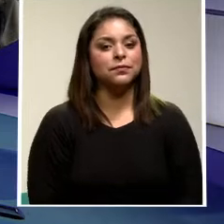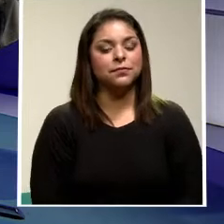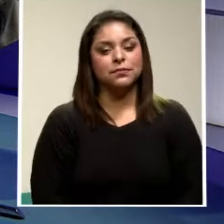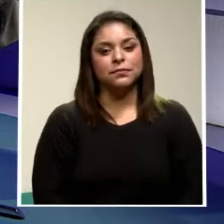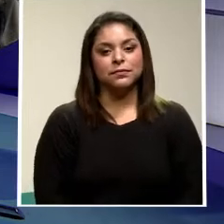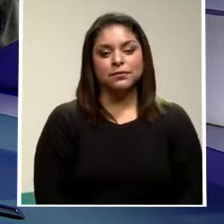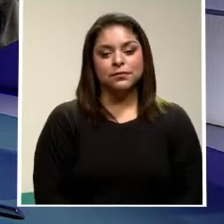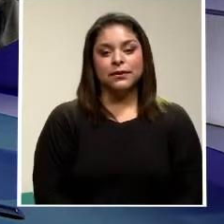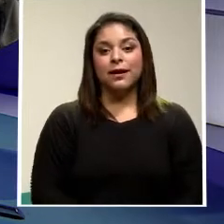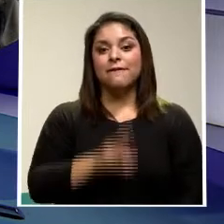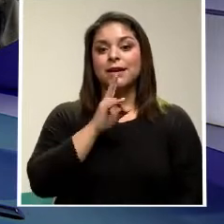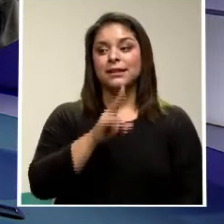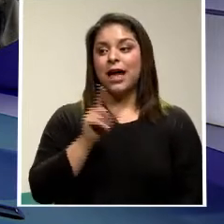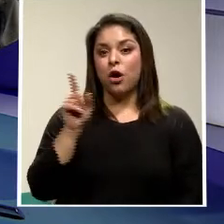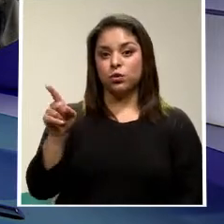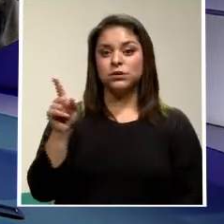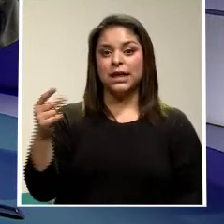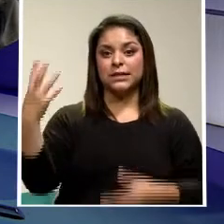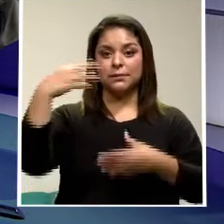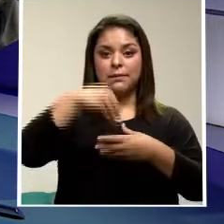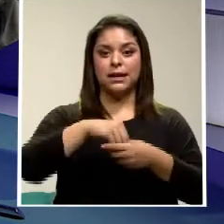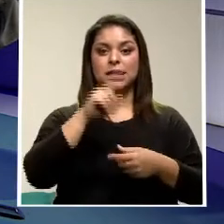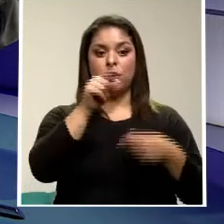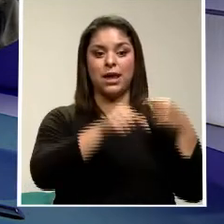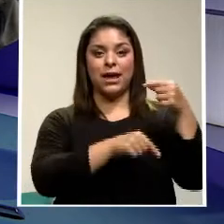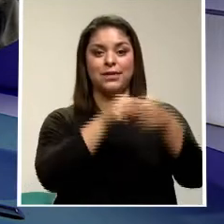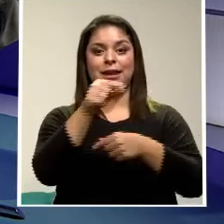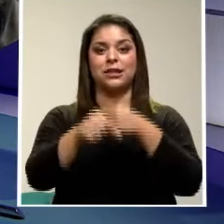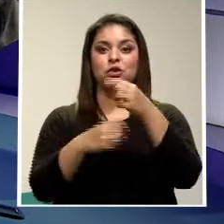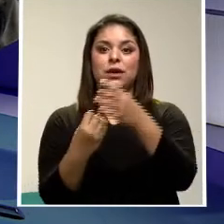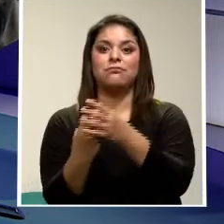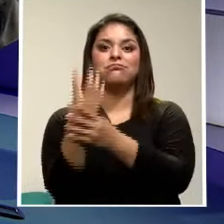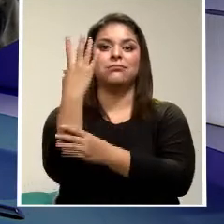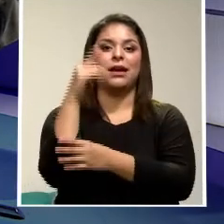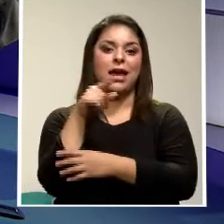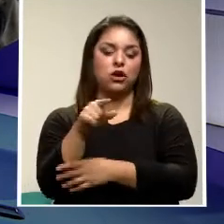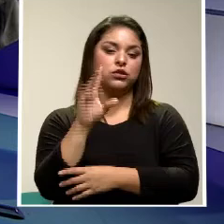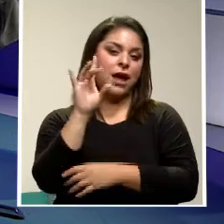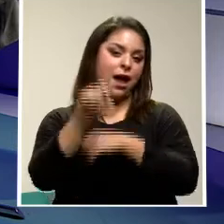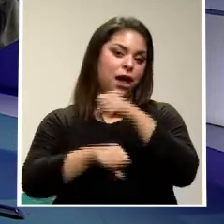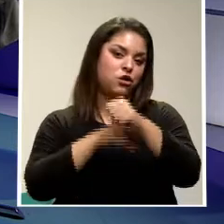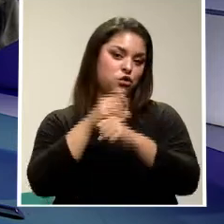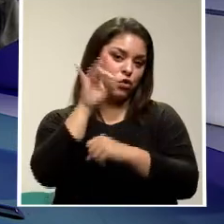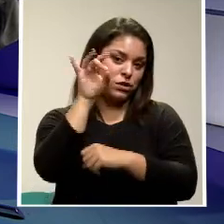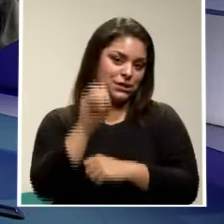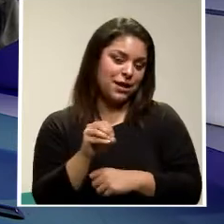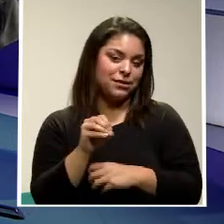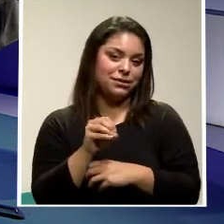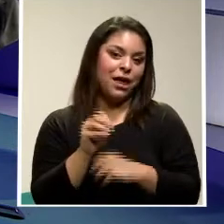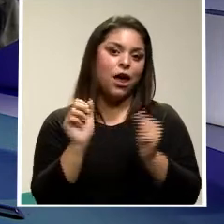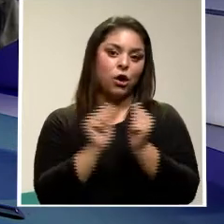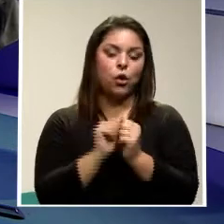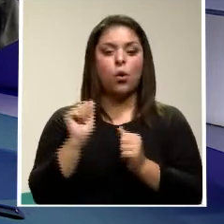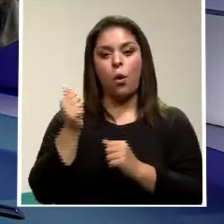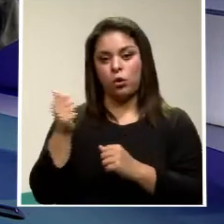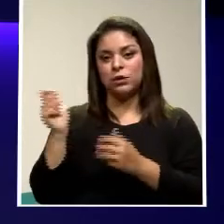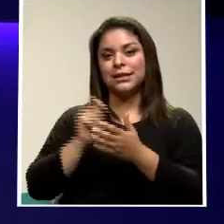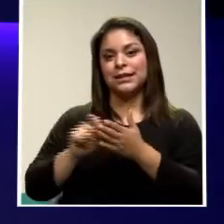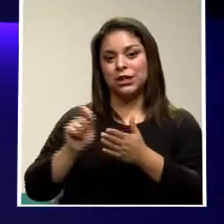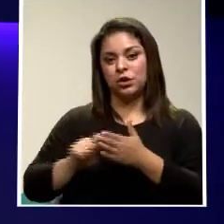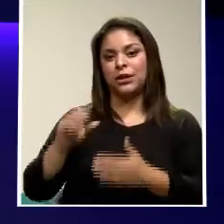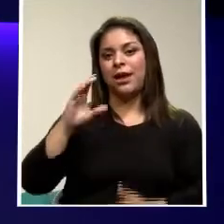realidad, vos sos parte de una generación que emergió en los 80s con otros escritores, con